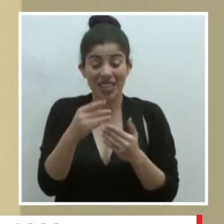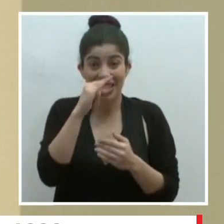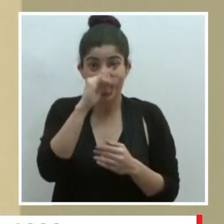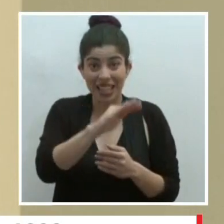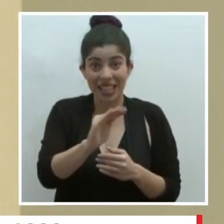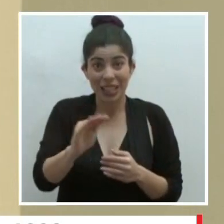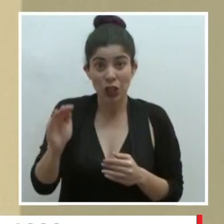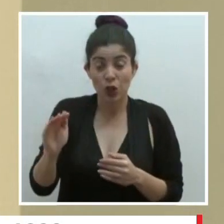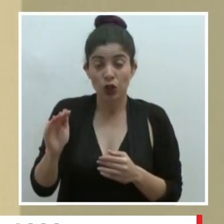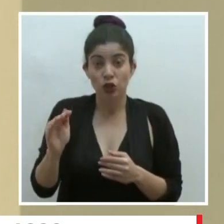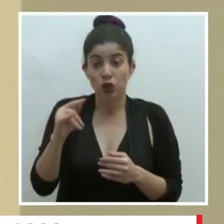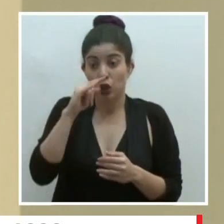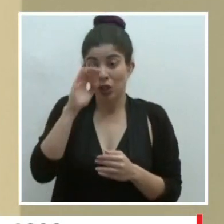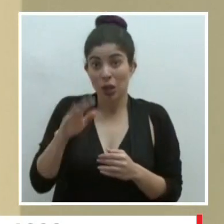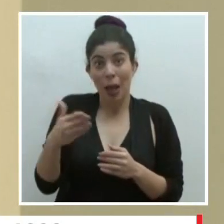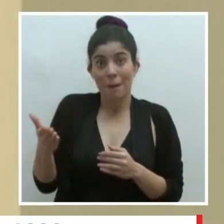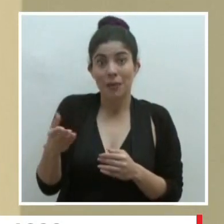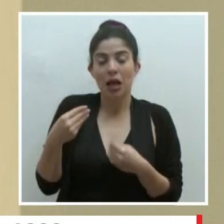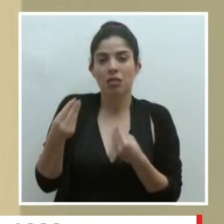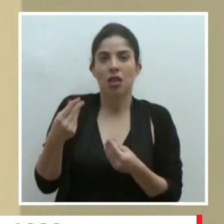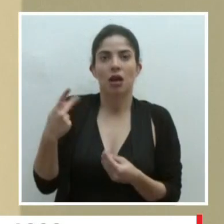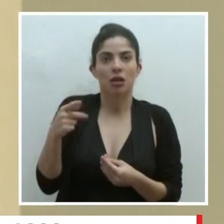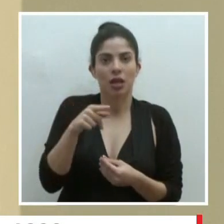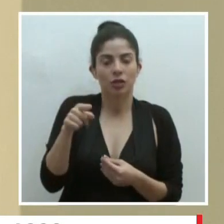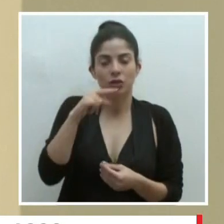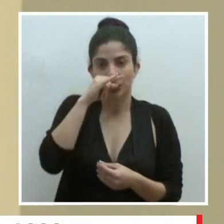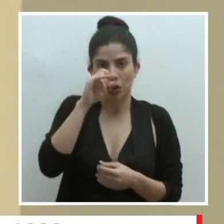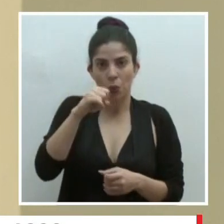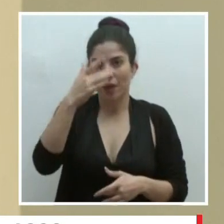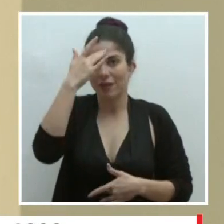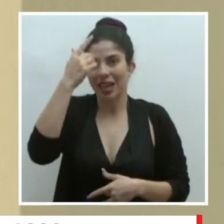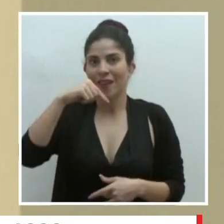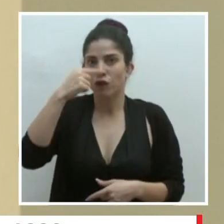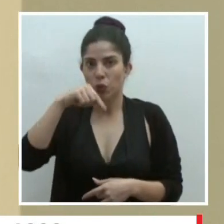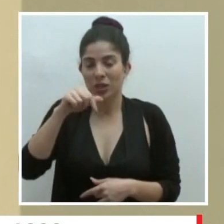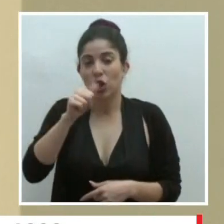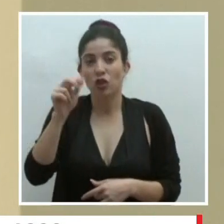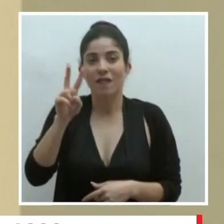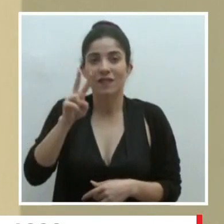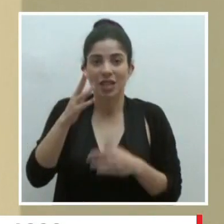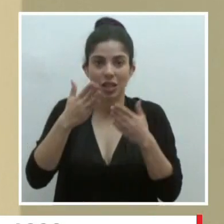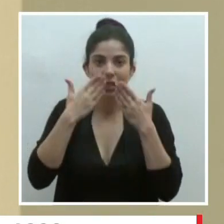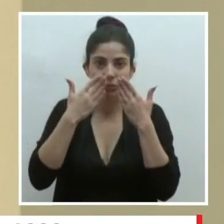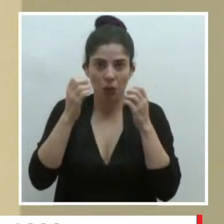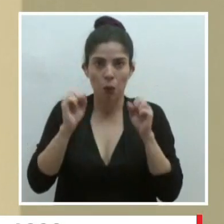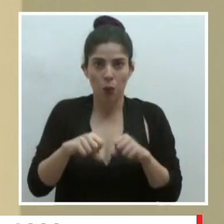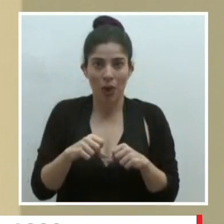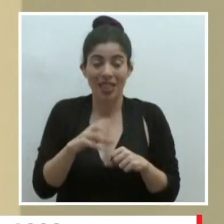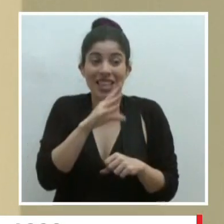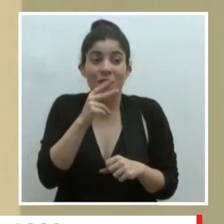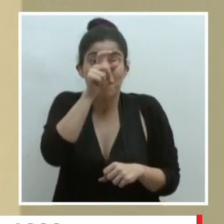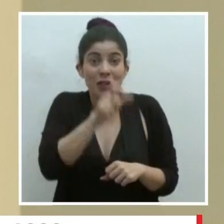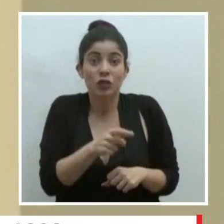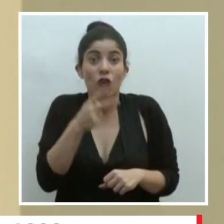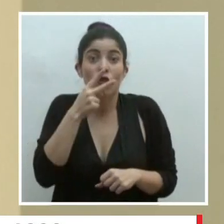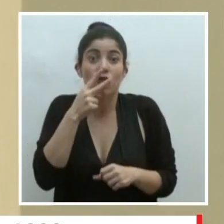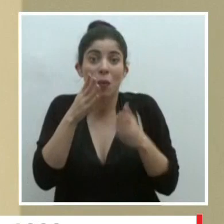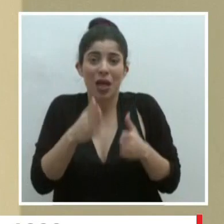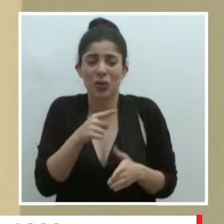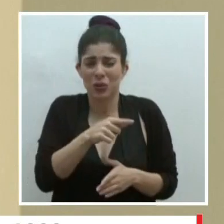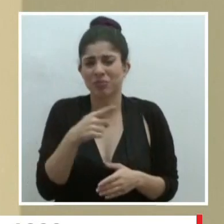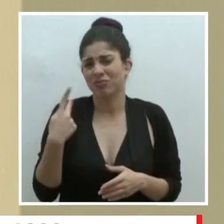pequeños o con niños pequeños los pone también en riesgo de enfermarse por influenza y otros virus respiratorios, además de que per se para el fumador ya